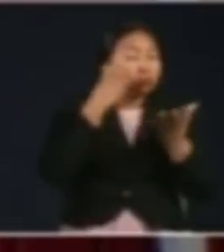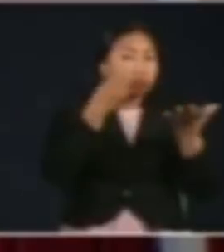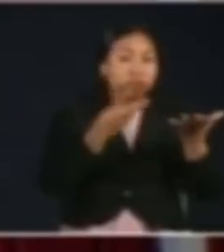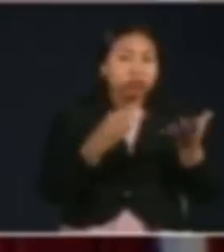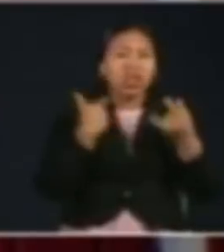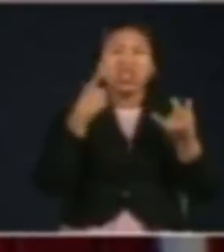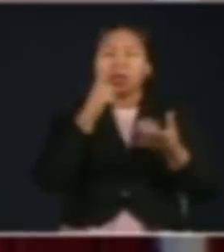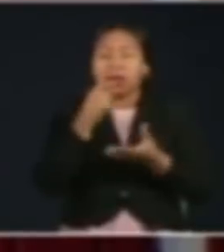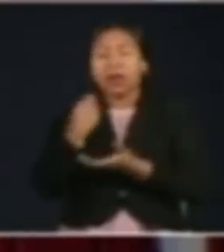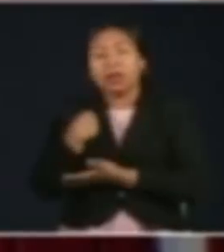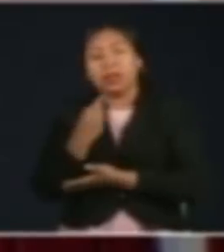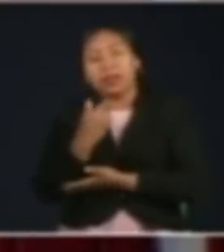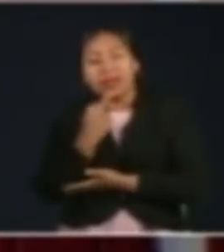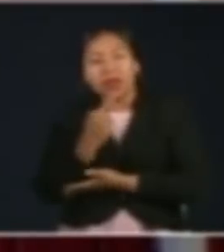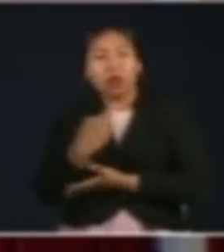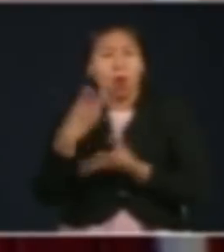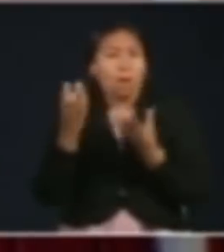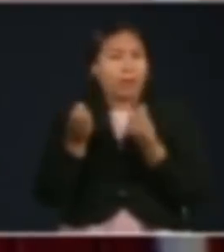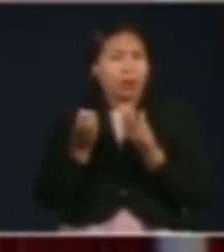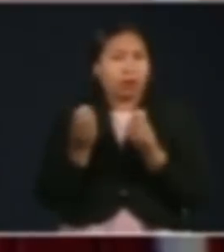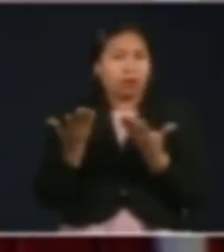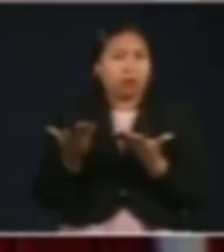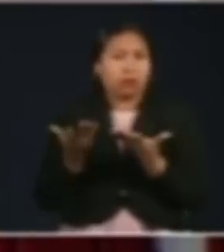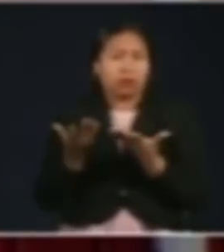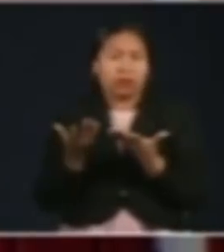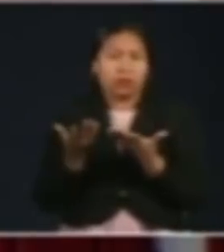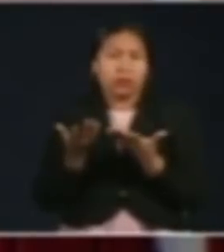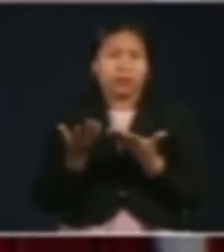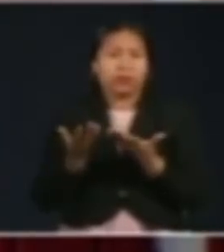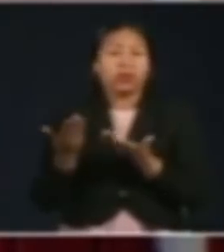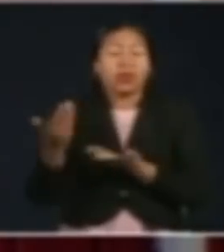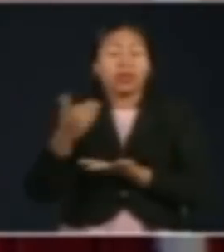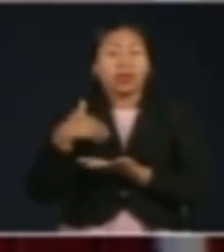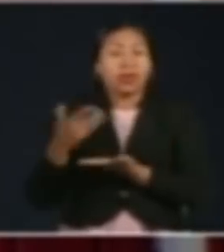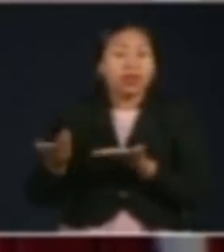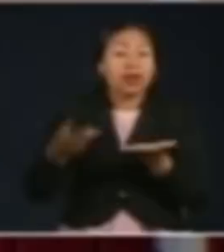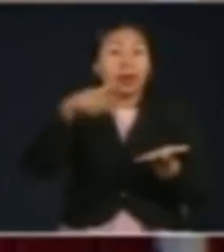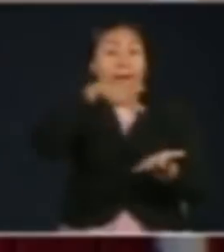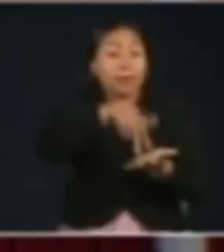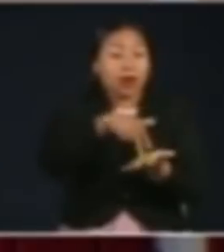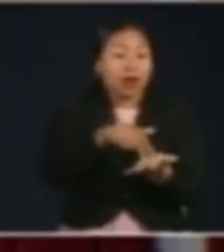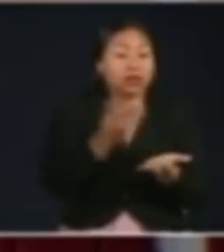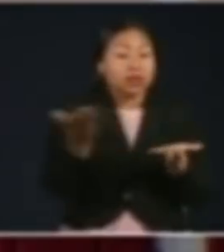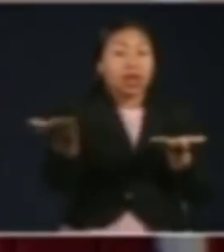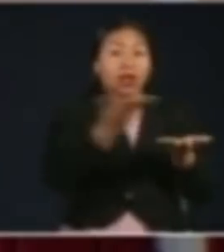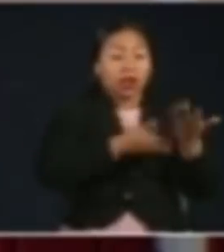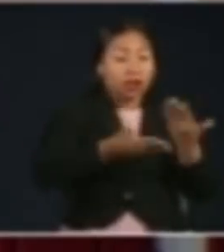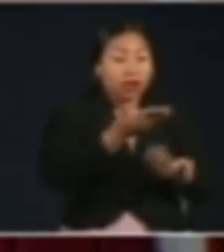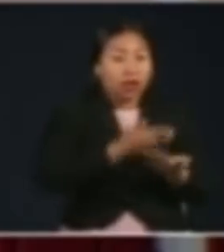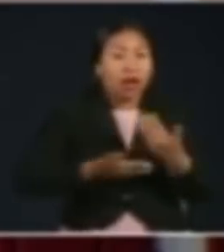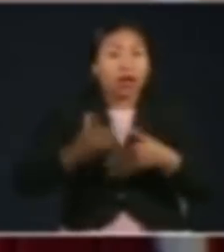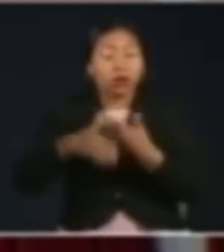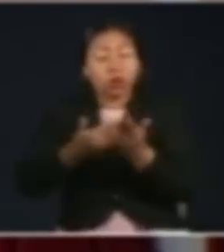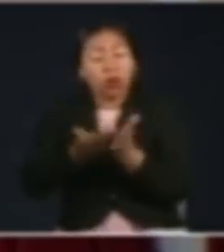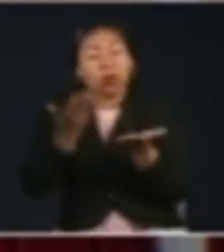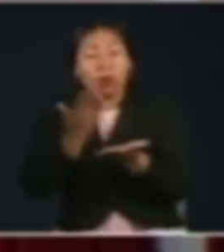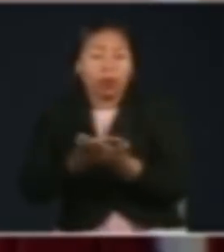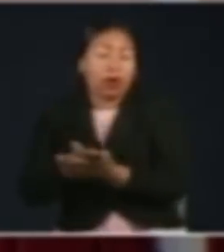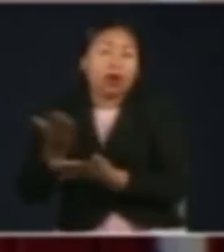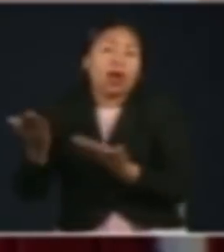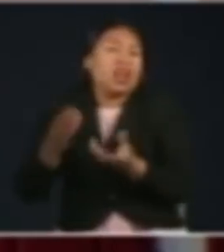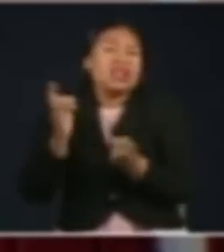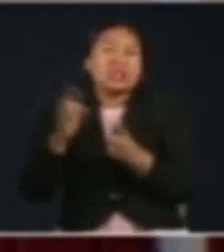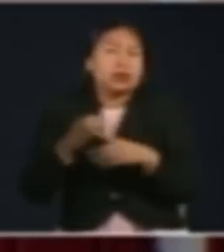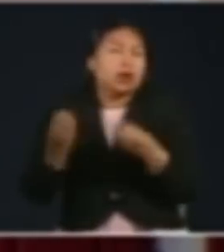¿Quién dijo miedo? Tienen que pararse ahí y rendir cuentas. ¿Hasta